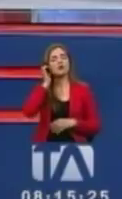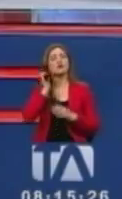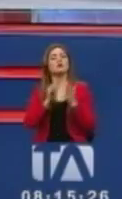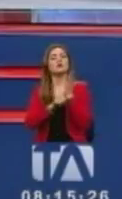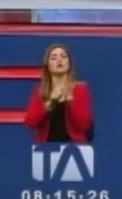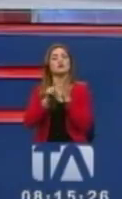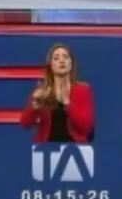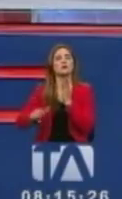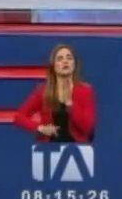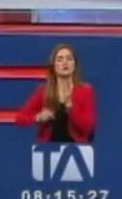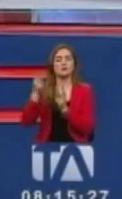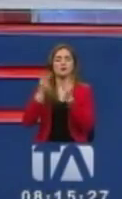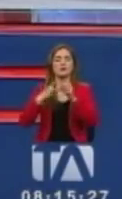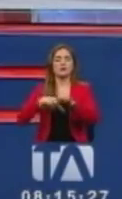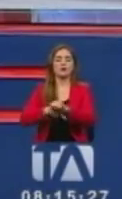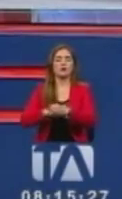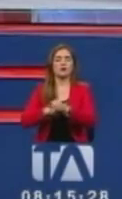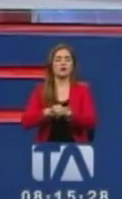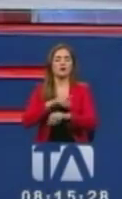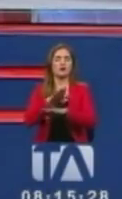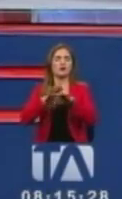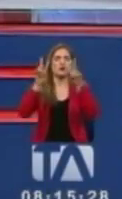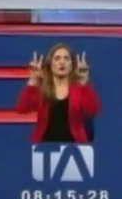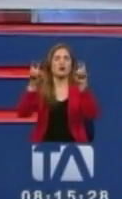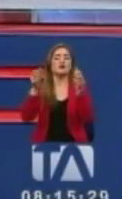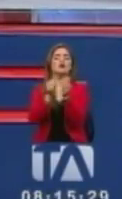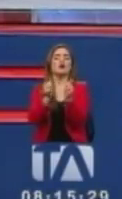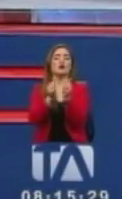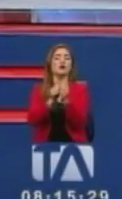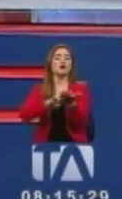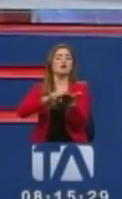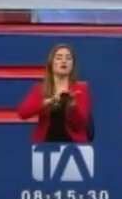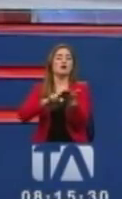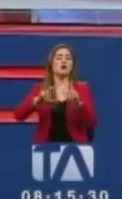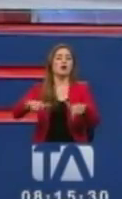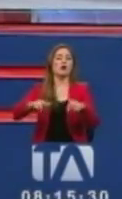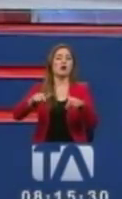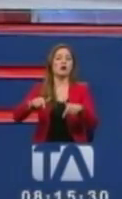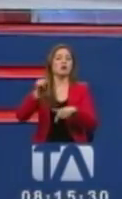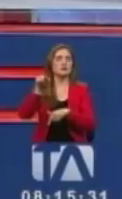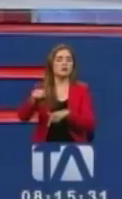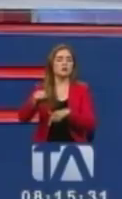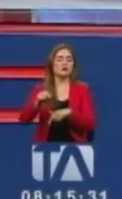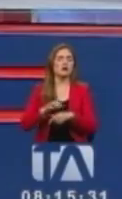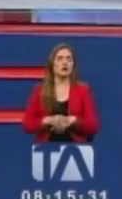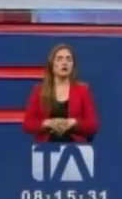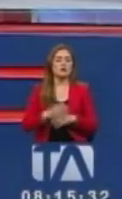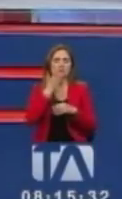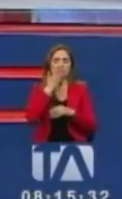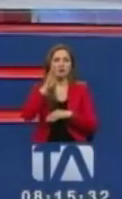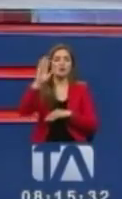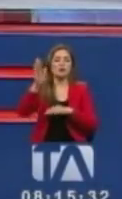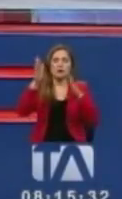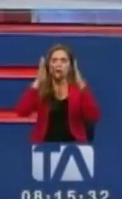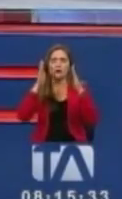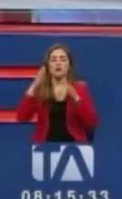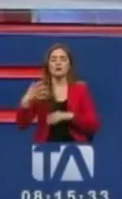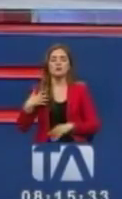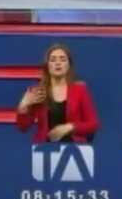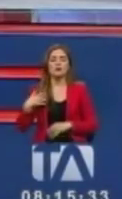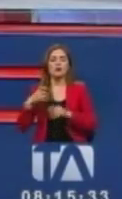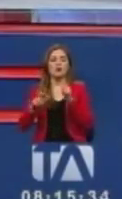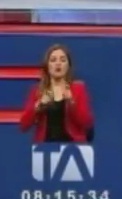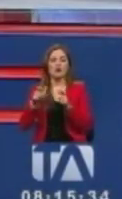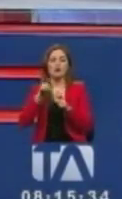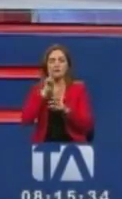ministra de salud en su visita a macas para asistir al gabinete ampliado que se desarrolló en esta ciudad se comprometió escuchar las quejas de